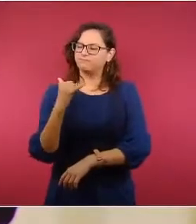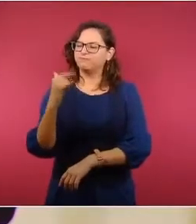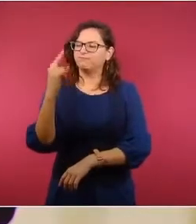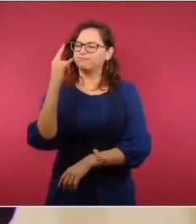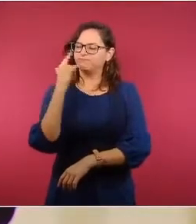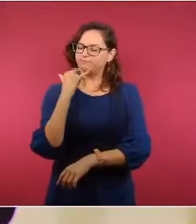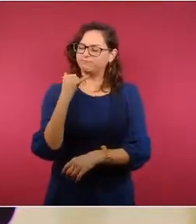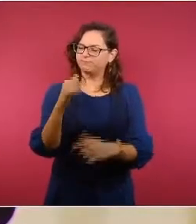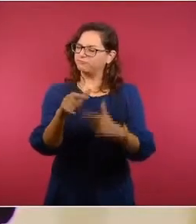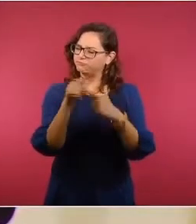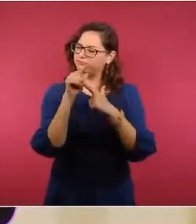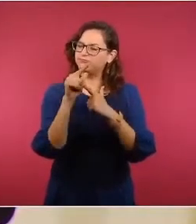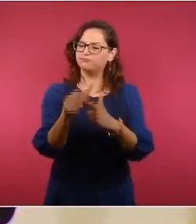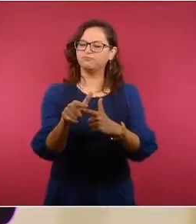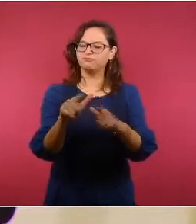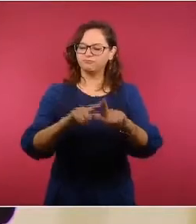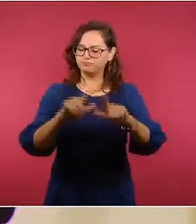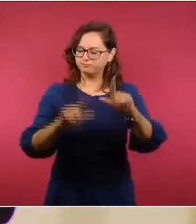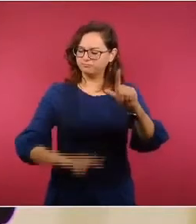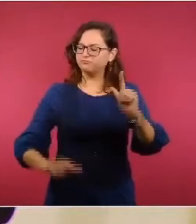fundamental de transformar a México,